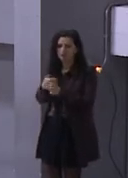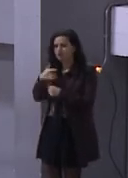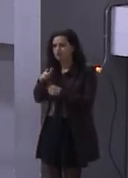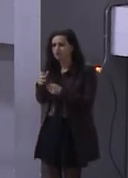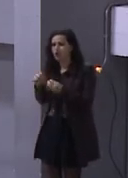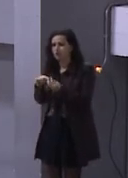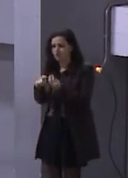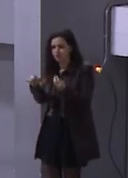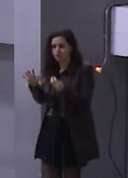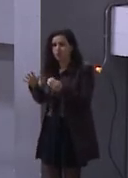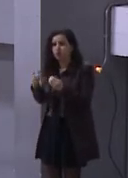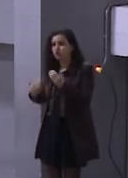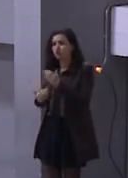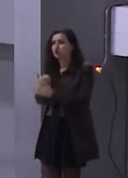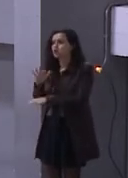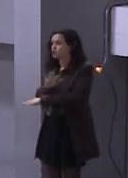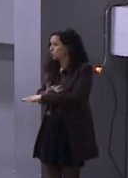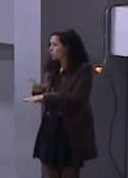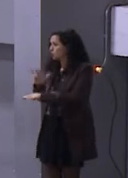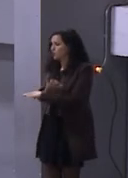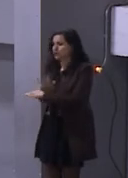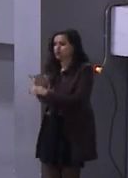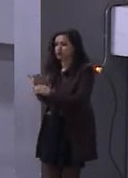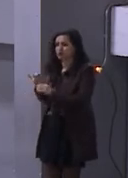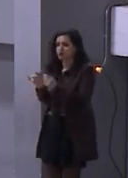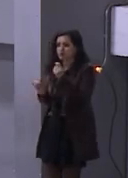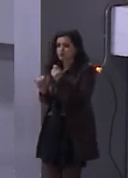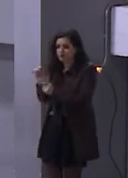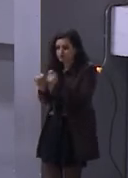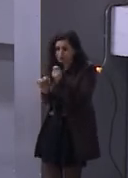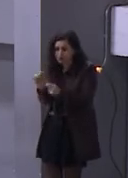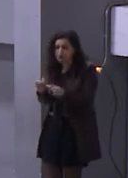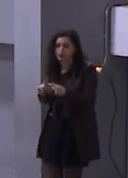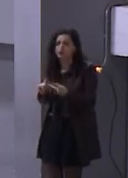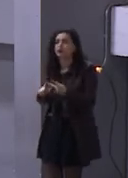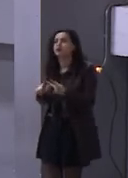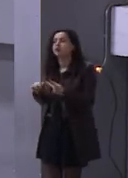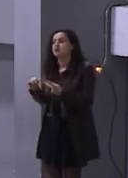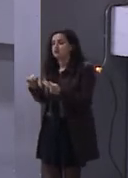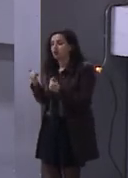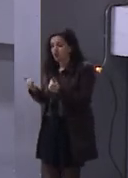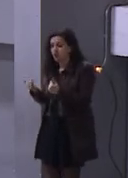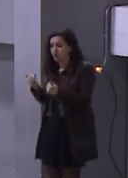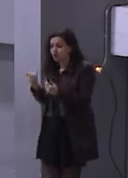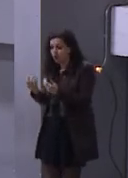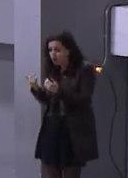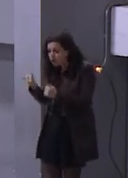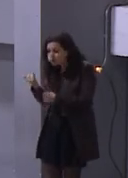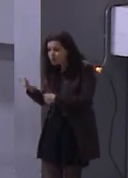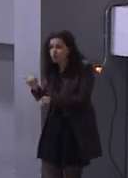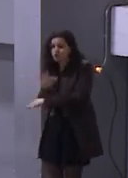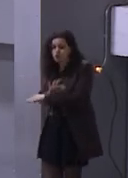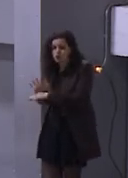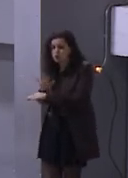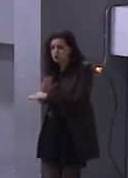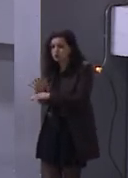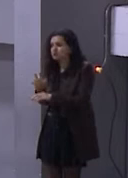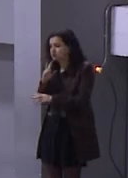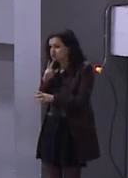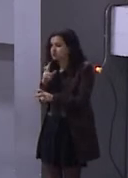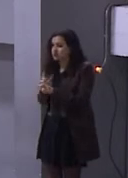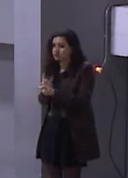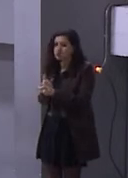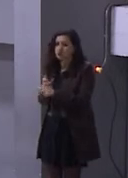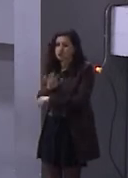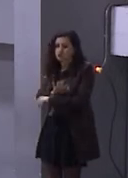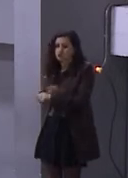tener, digamos, un nuevo software financiero, que tenemos dificultades con el software que tenemos en este momento y un software financiero en